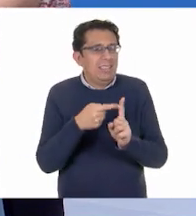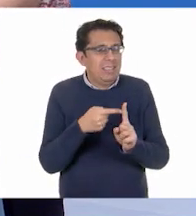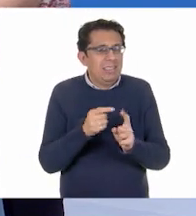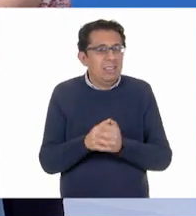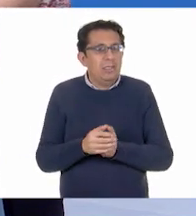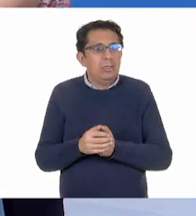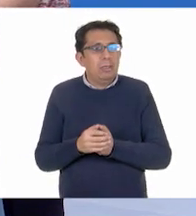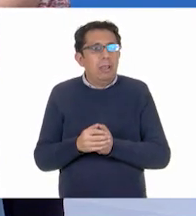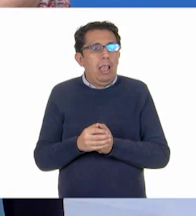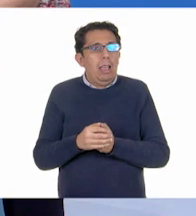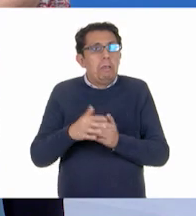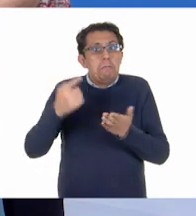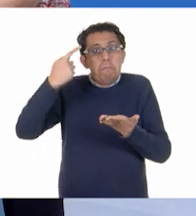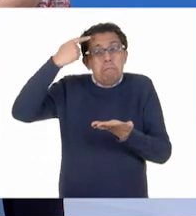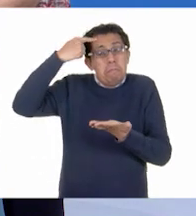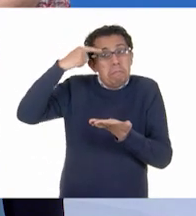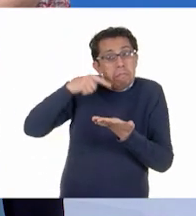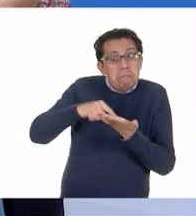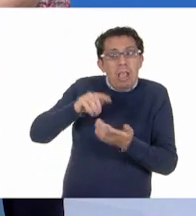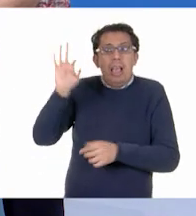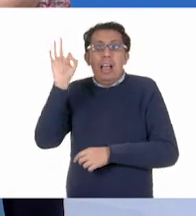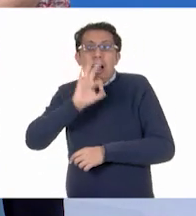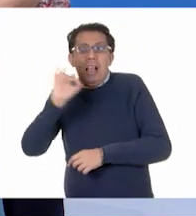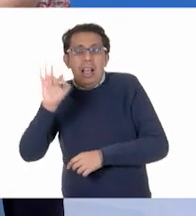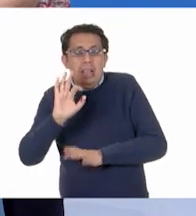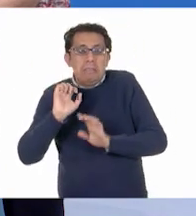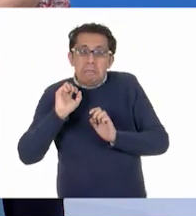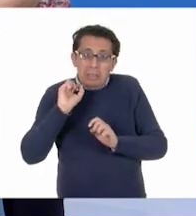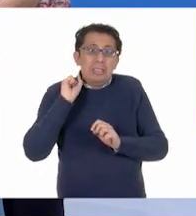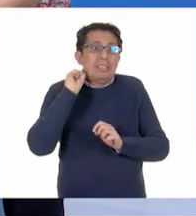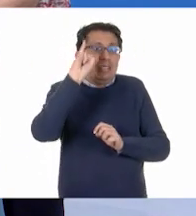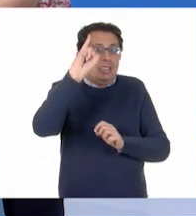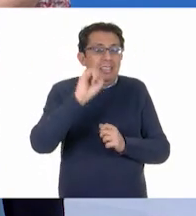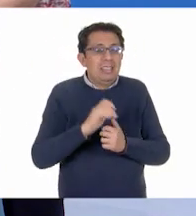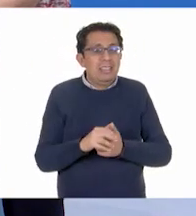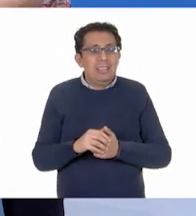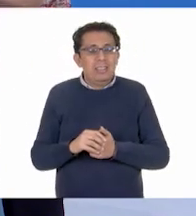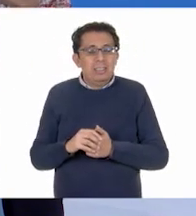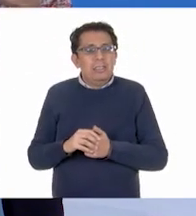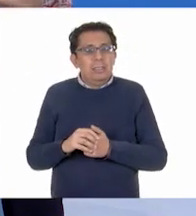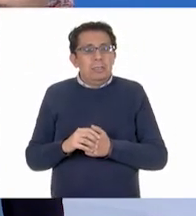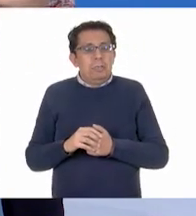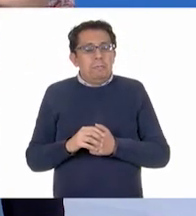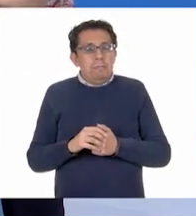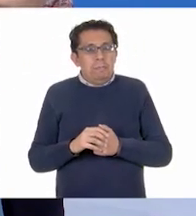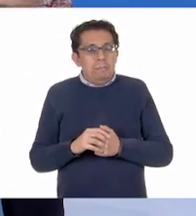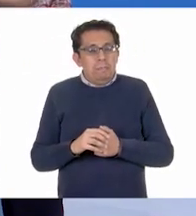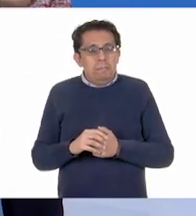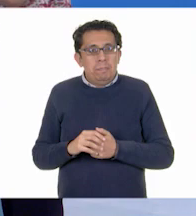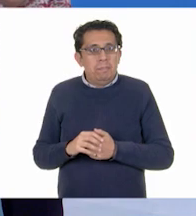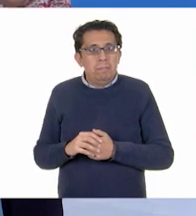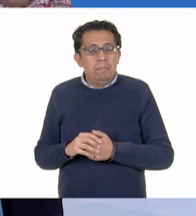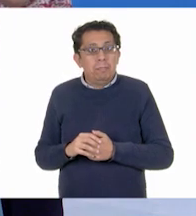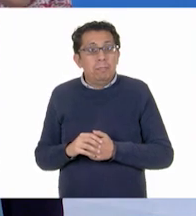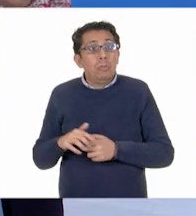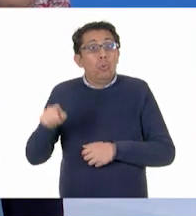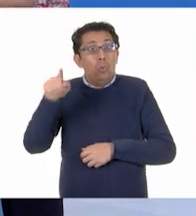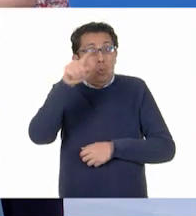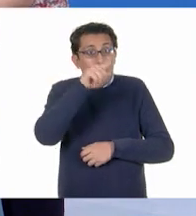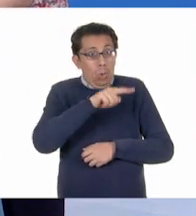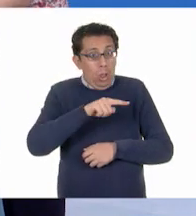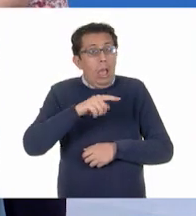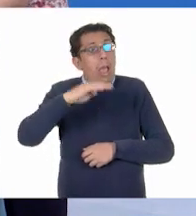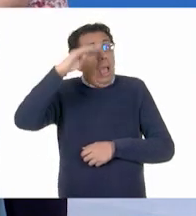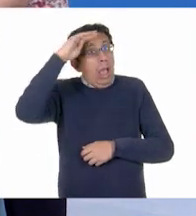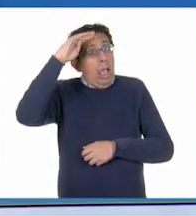Pues, ¿será lo que creemos que es? Yo creo que sí, maestra. Pues si estaban pensando en que es la simulación de un